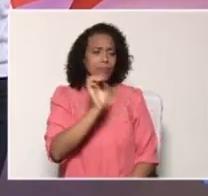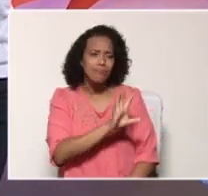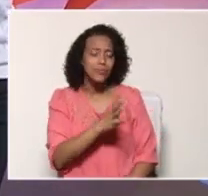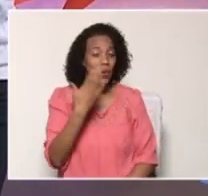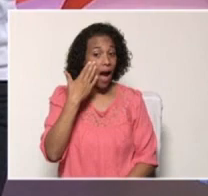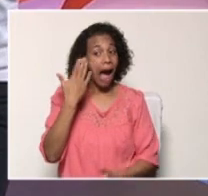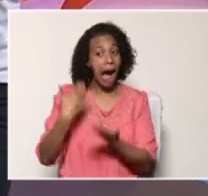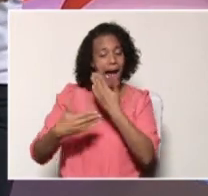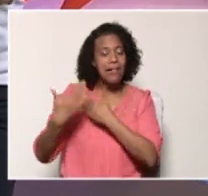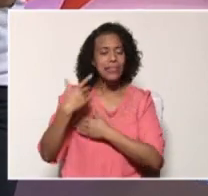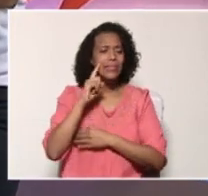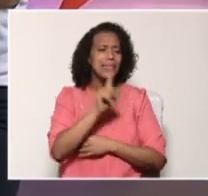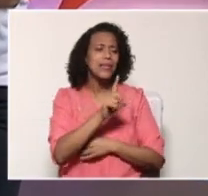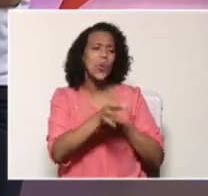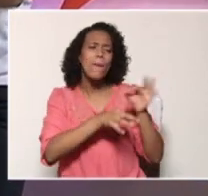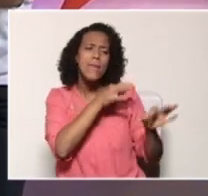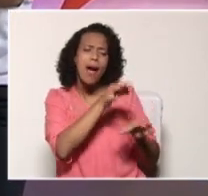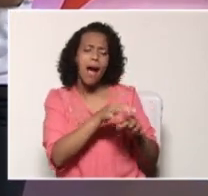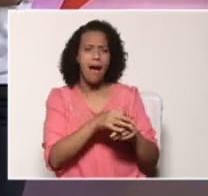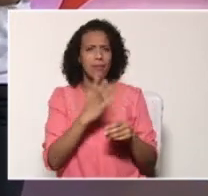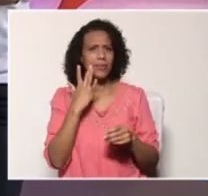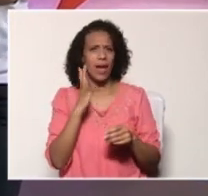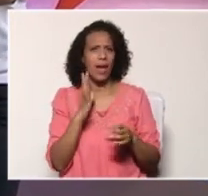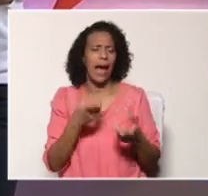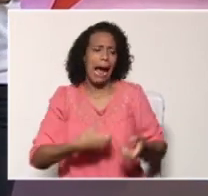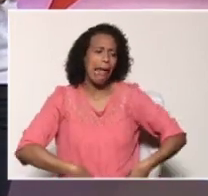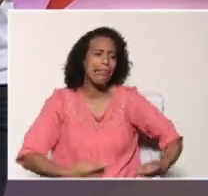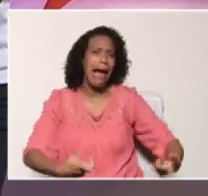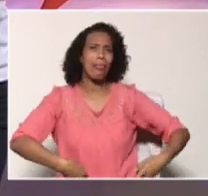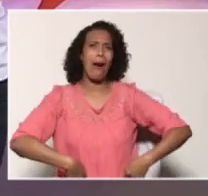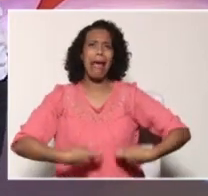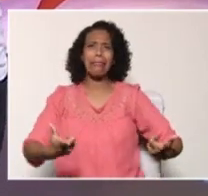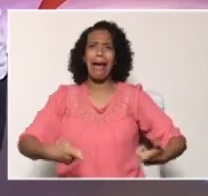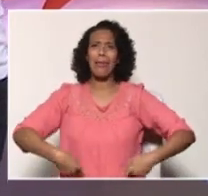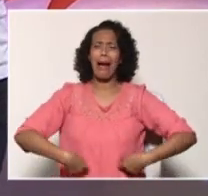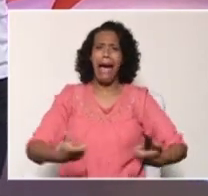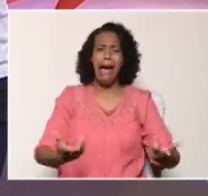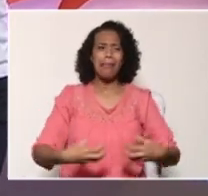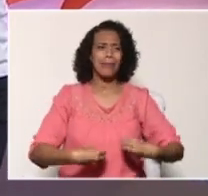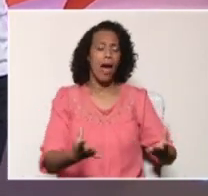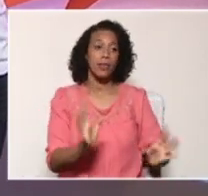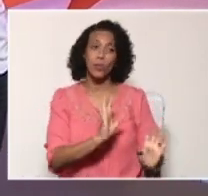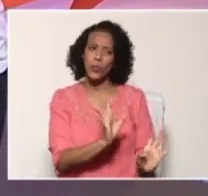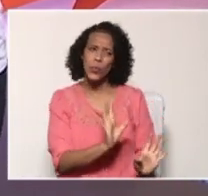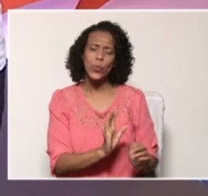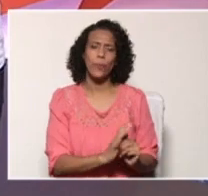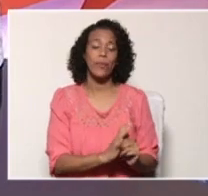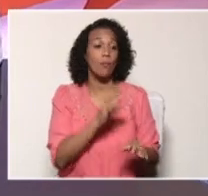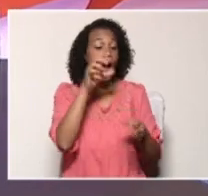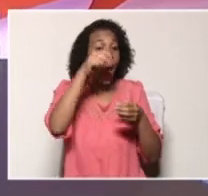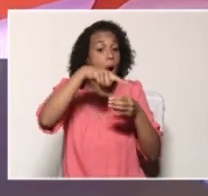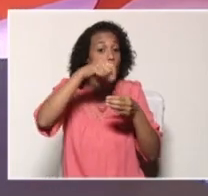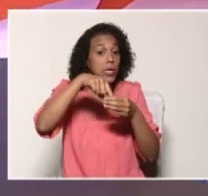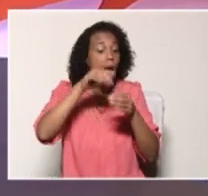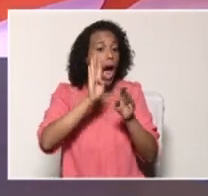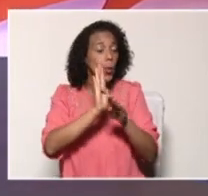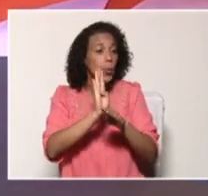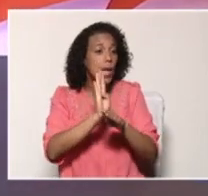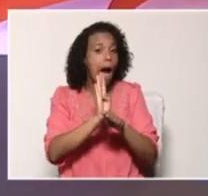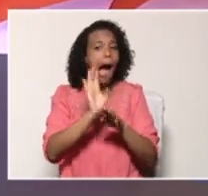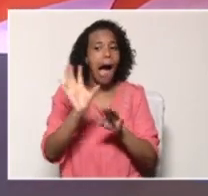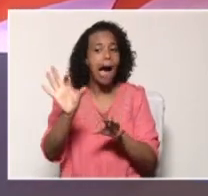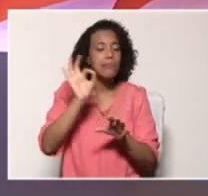acotación bastante importante, pues no podemos estar gastando de más. Así es. Así que bueno, debemos ahorrar y en la medida